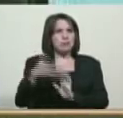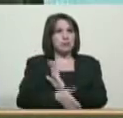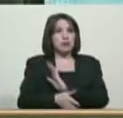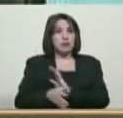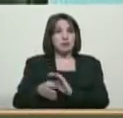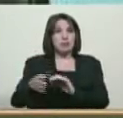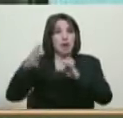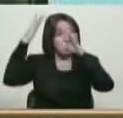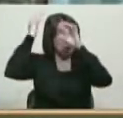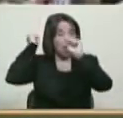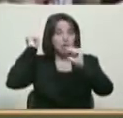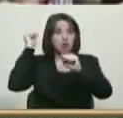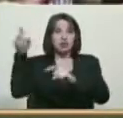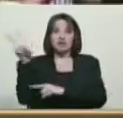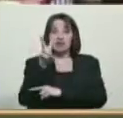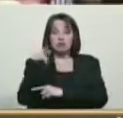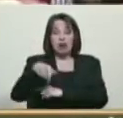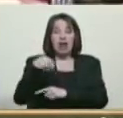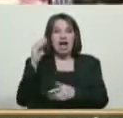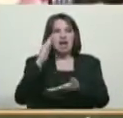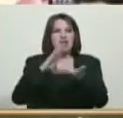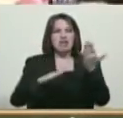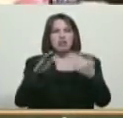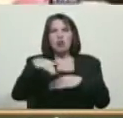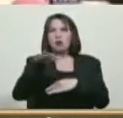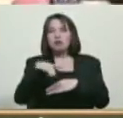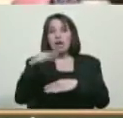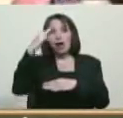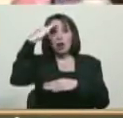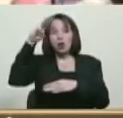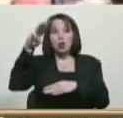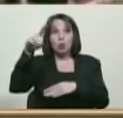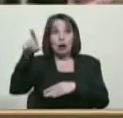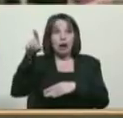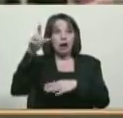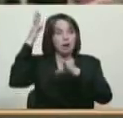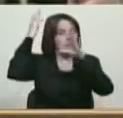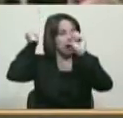Cuba. Querido compañero, de tantas luchas